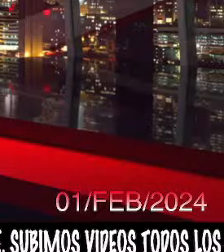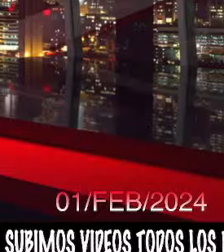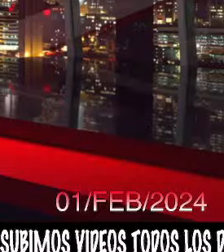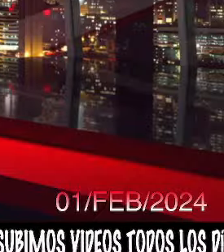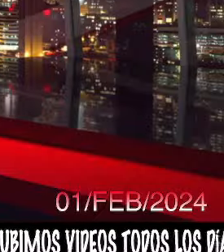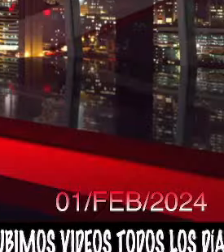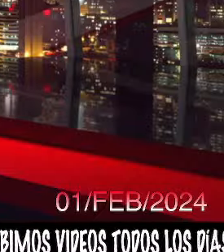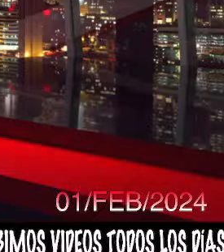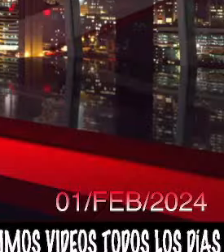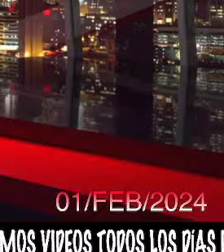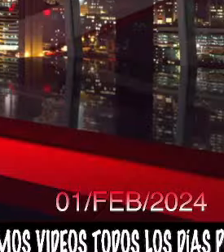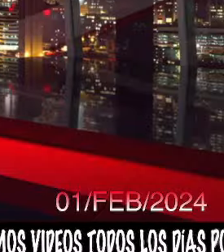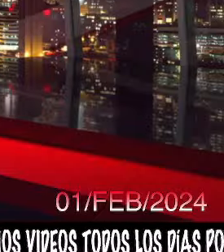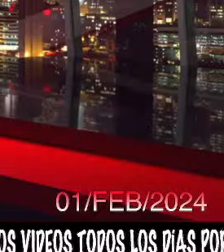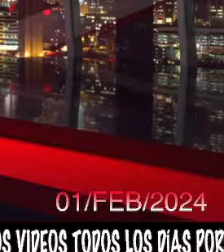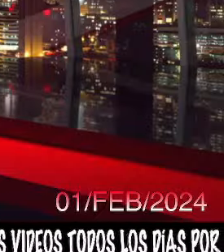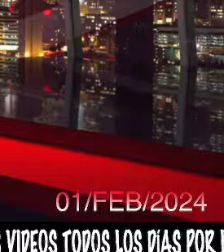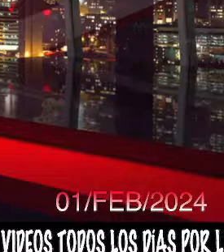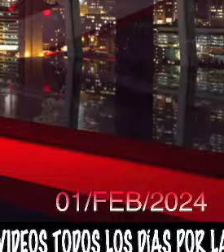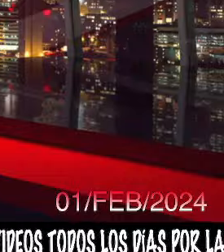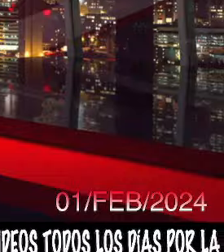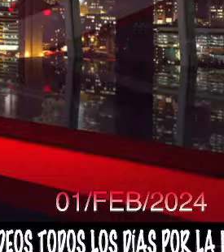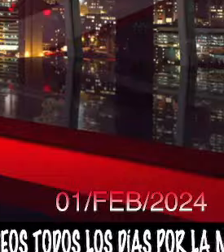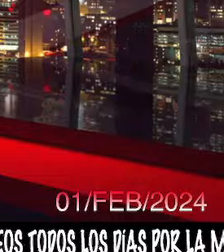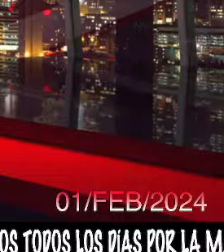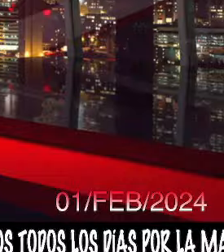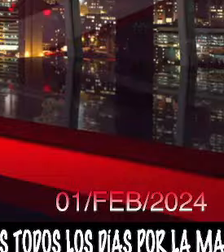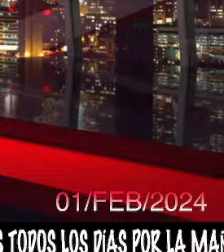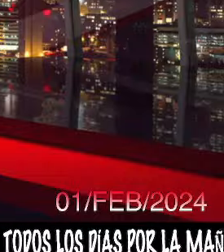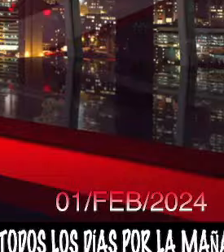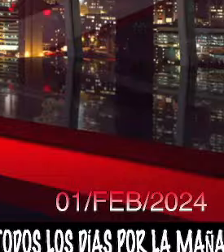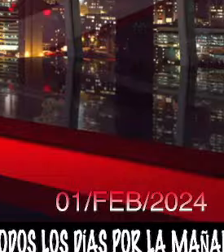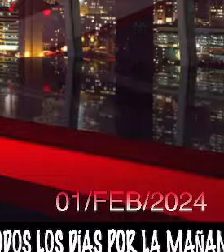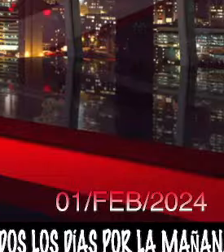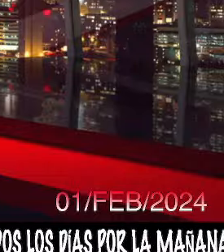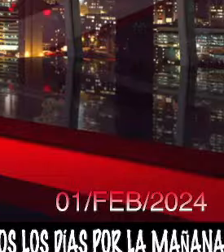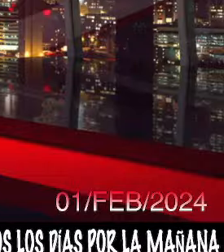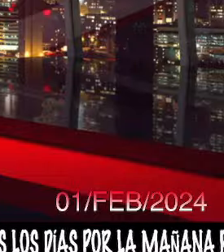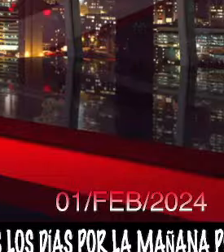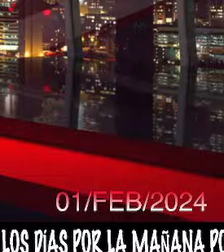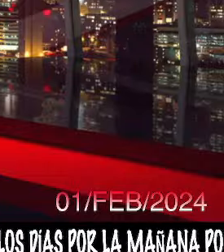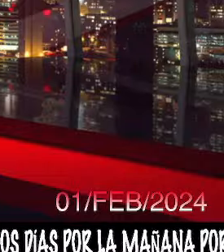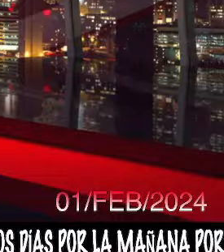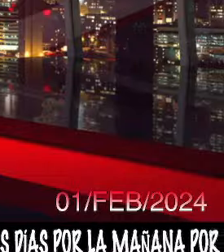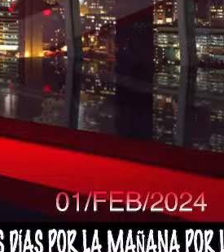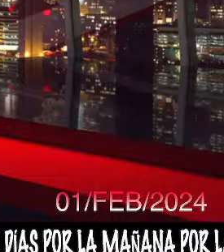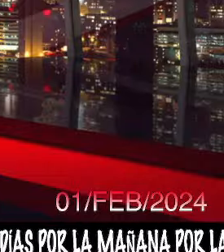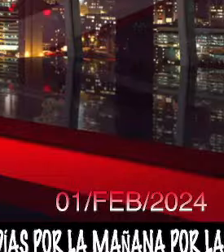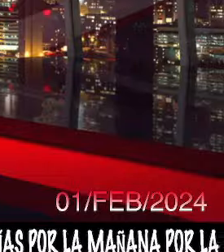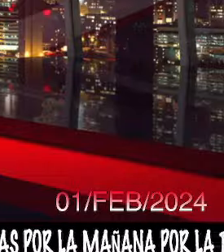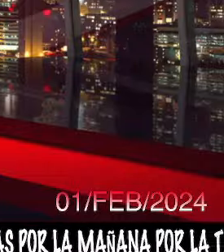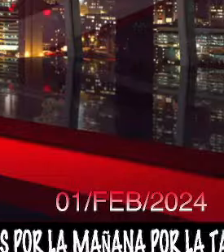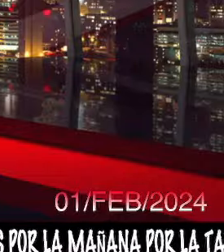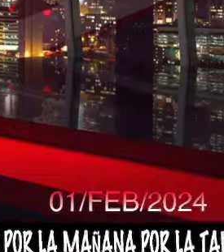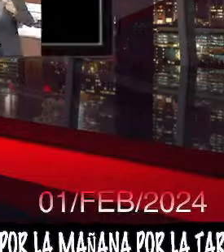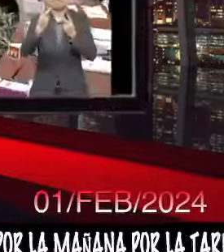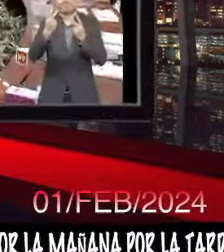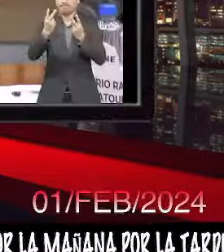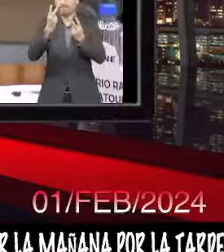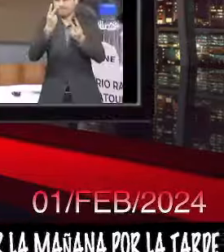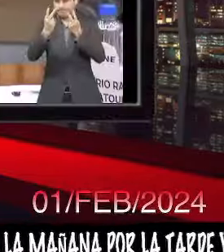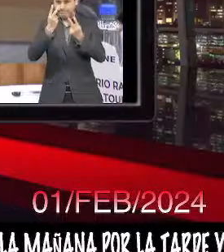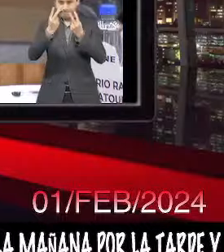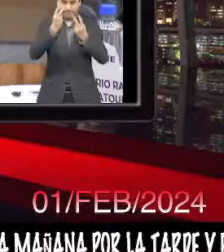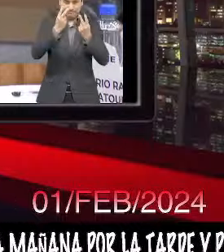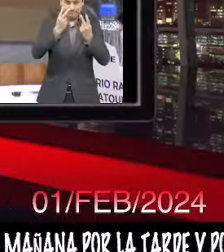pudo evitar sacar el ardor que sintió. Y todos los que a distancia siguen esta sesión,